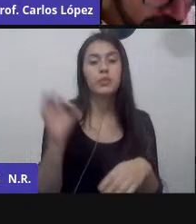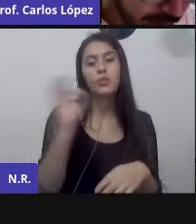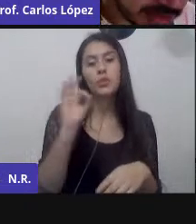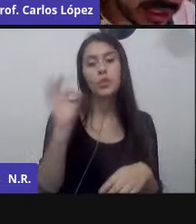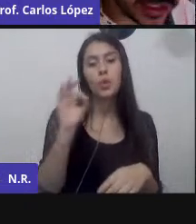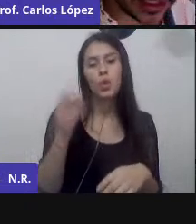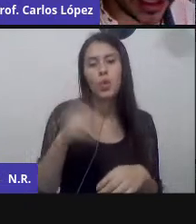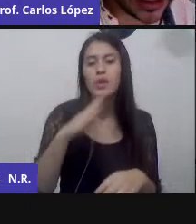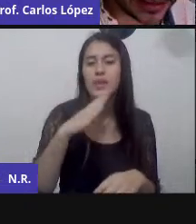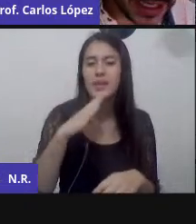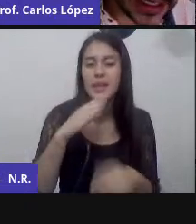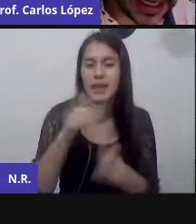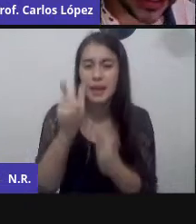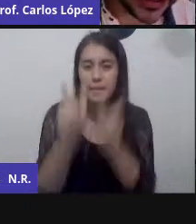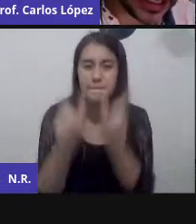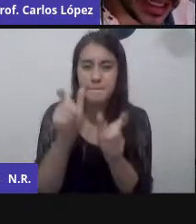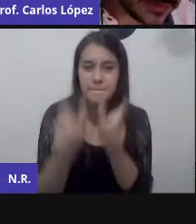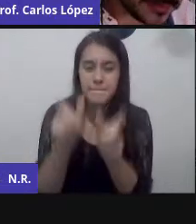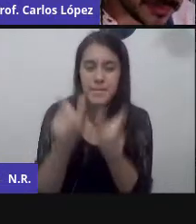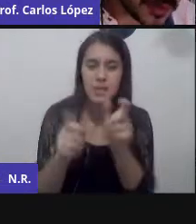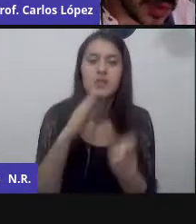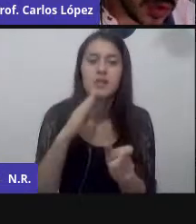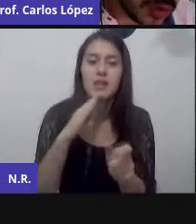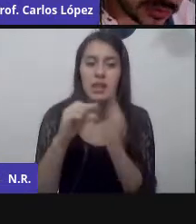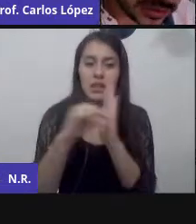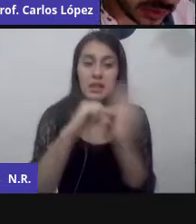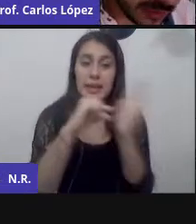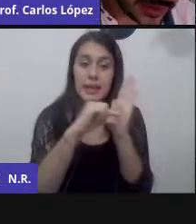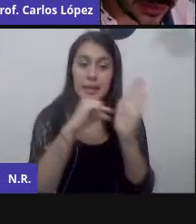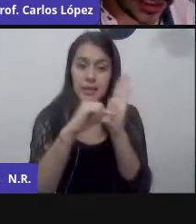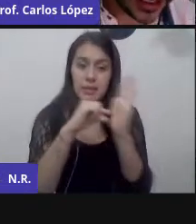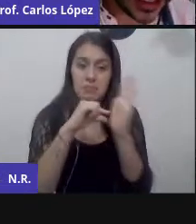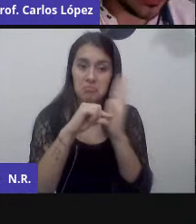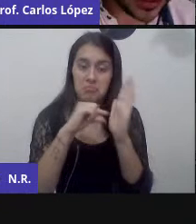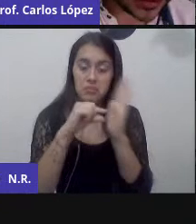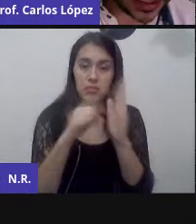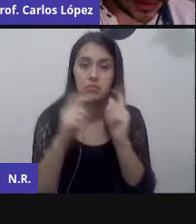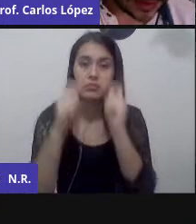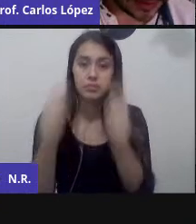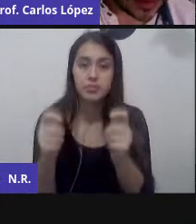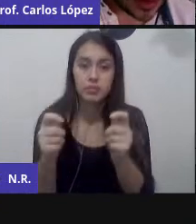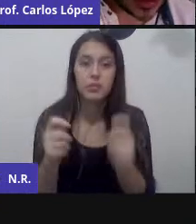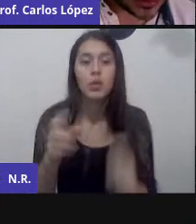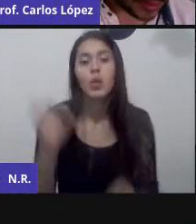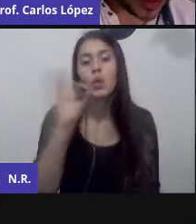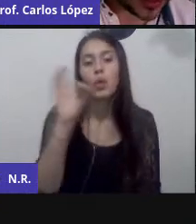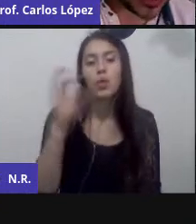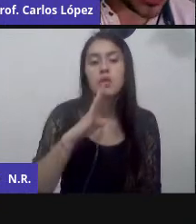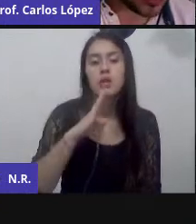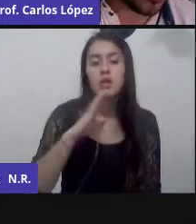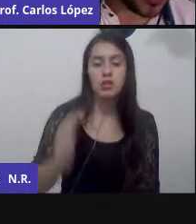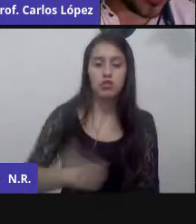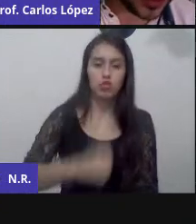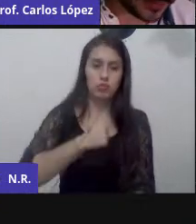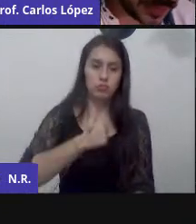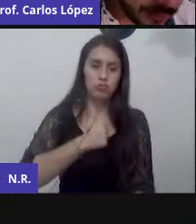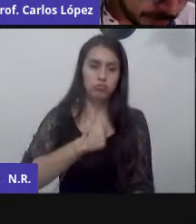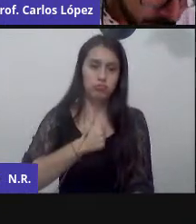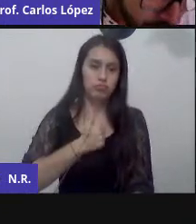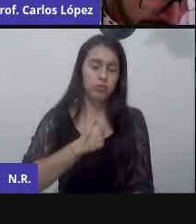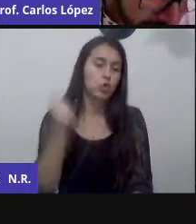las personas que tengan el link, o si solamente el administrador dueño del canal lo puede